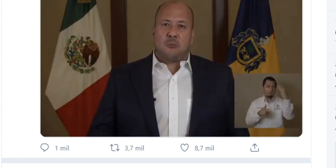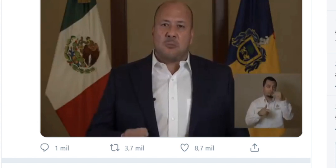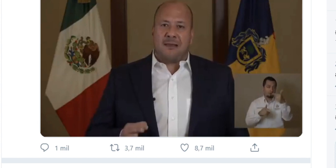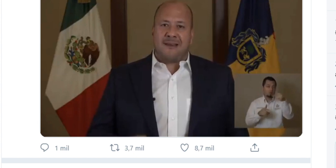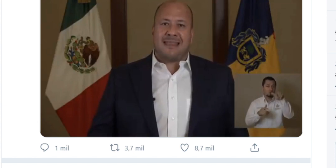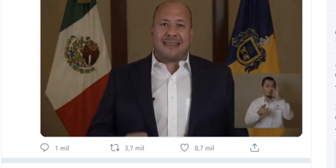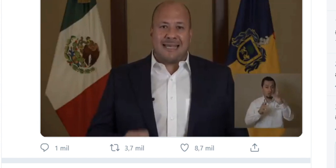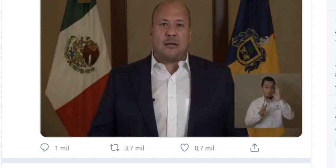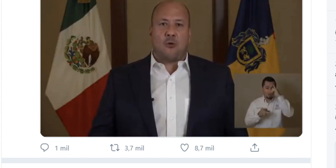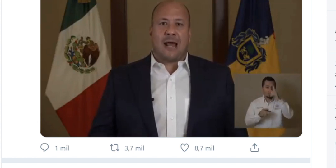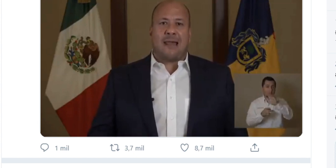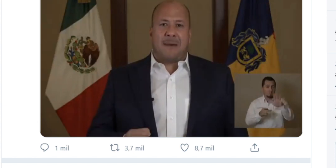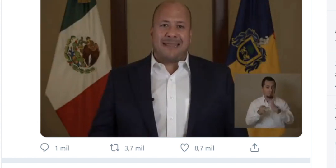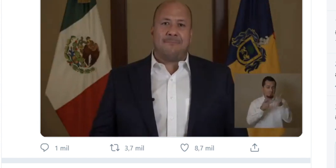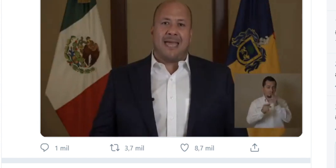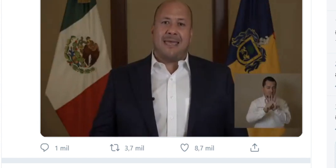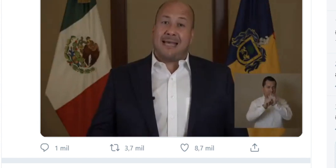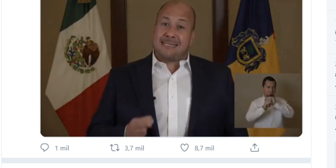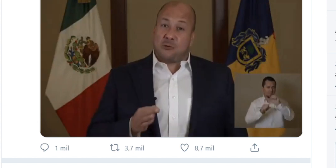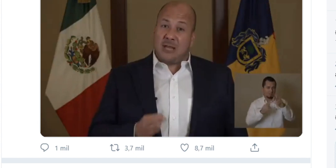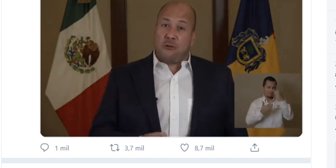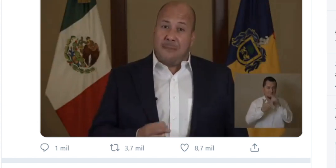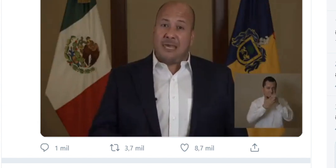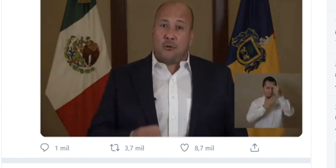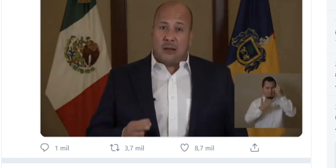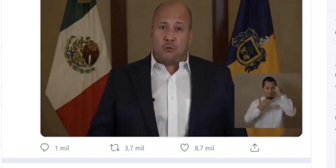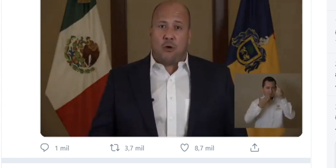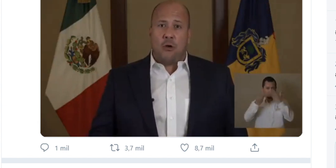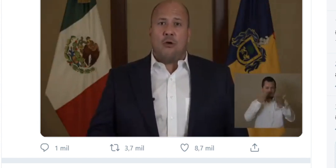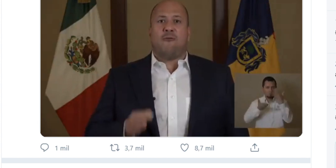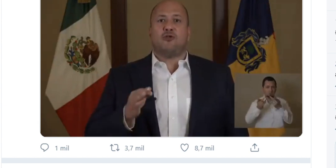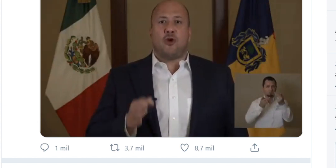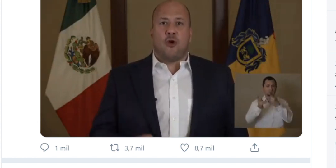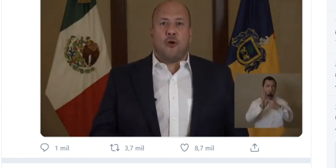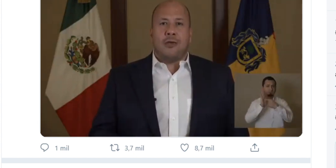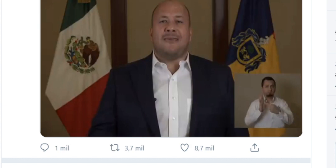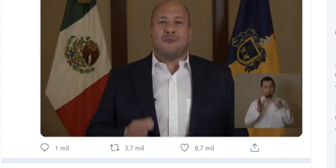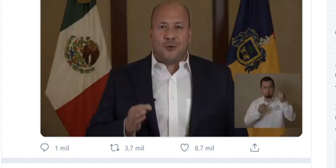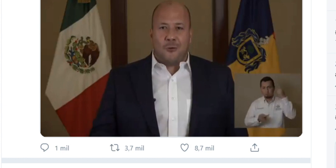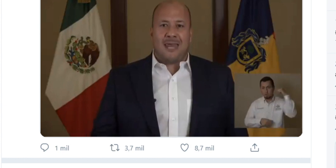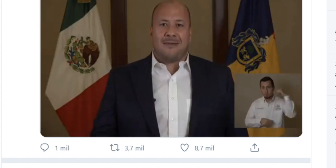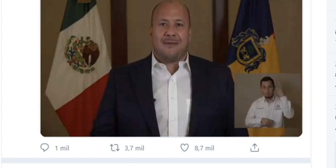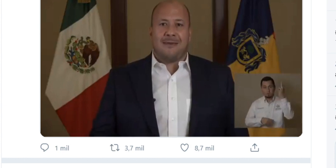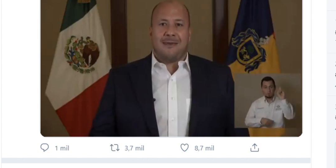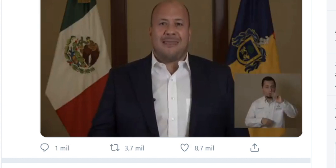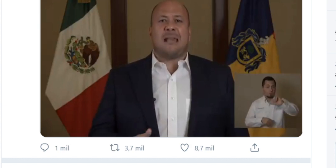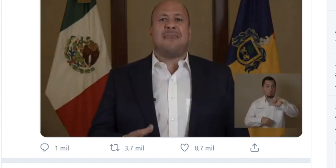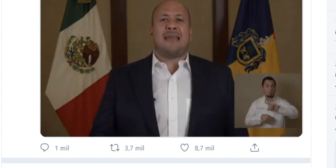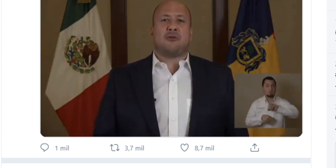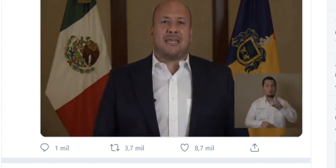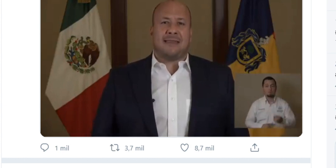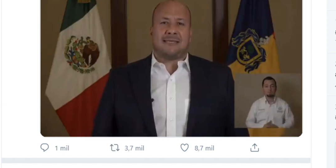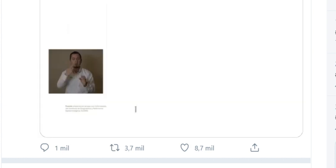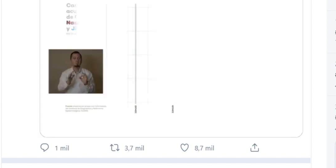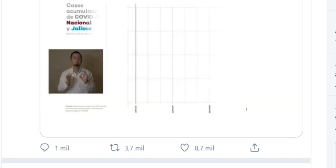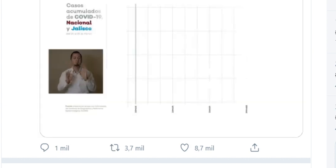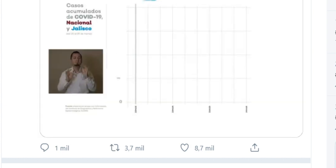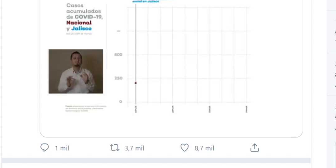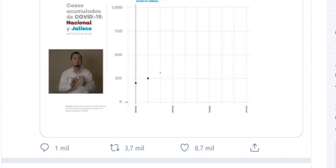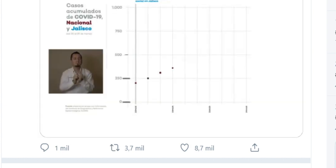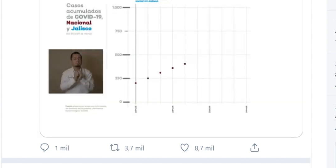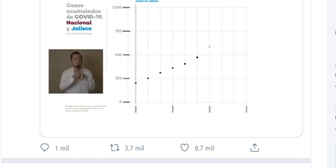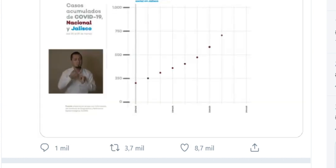que diseñamos para enfrentar desde lo local la pandemia que está azotando a México y al mundo funcionó y funcionó bien. Déjenme darle los siguientes